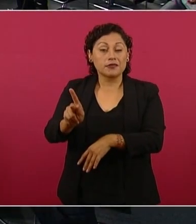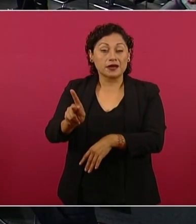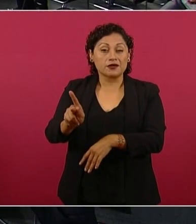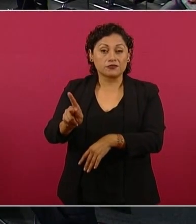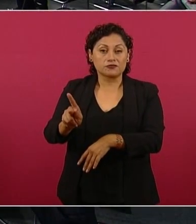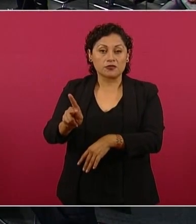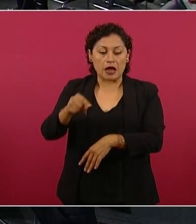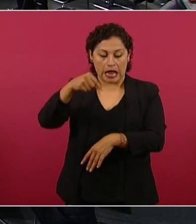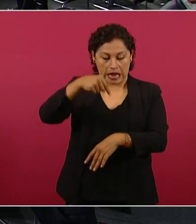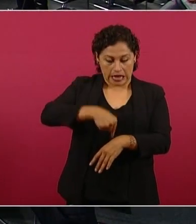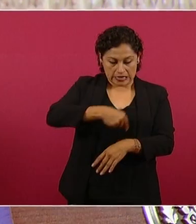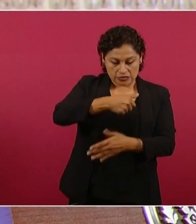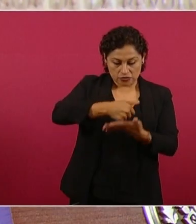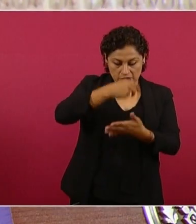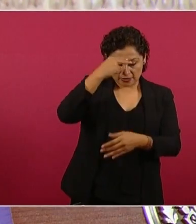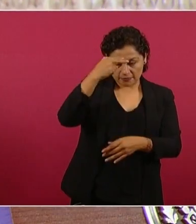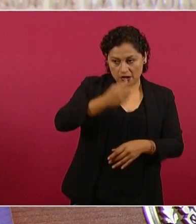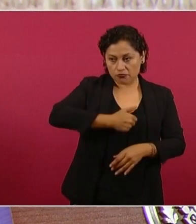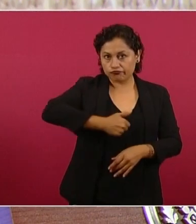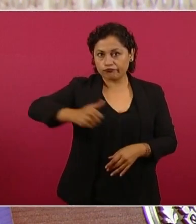de aquí.